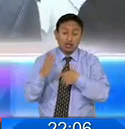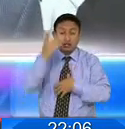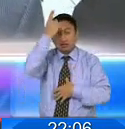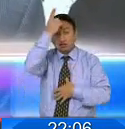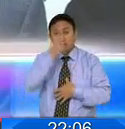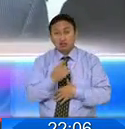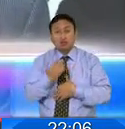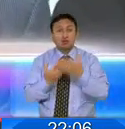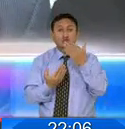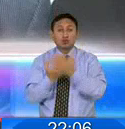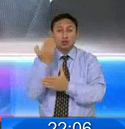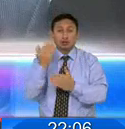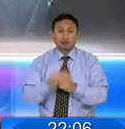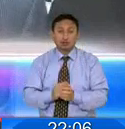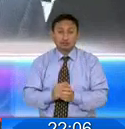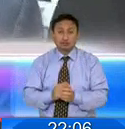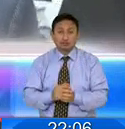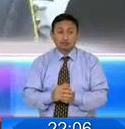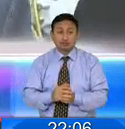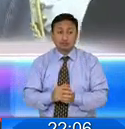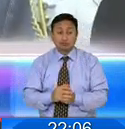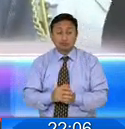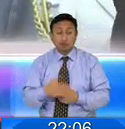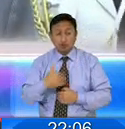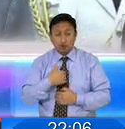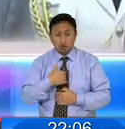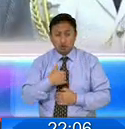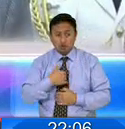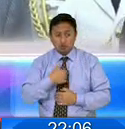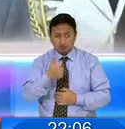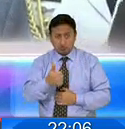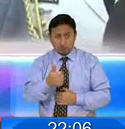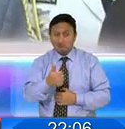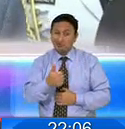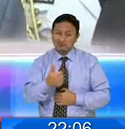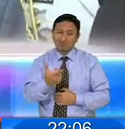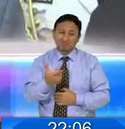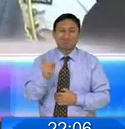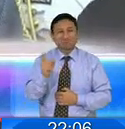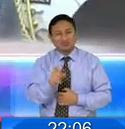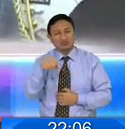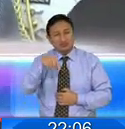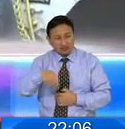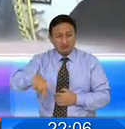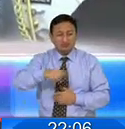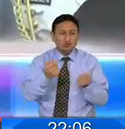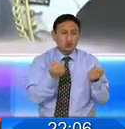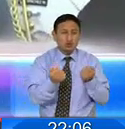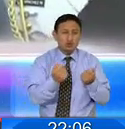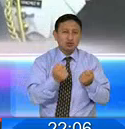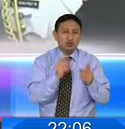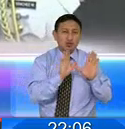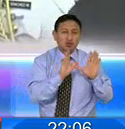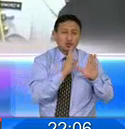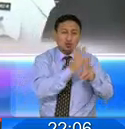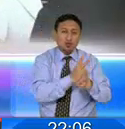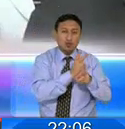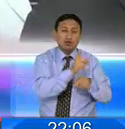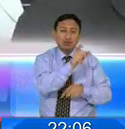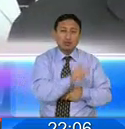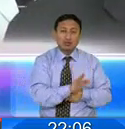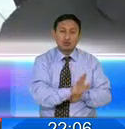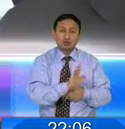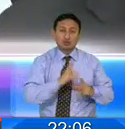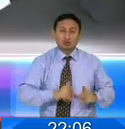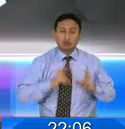decisiones que no son las que quisiera el gobierno, pero que son necesarias para cuidar la salud de los